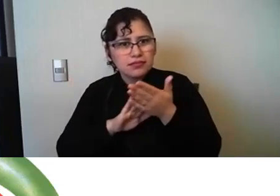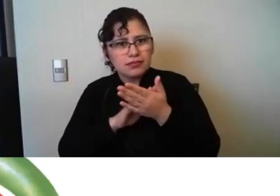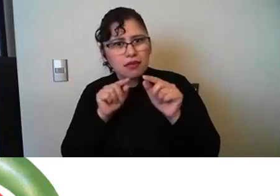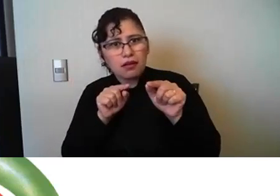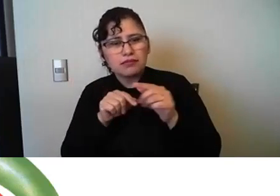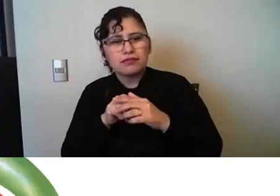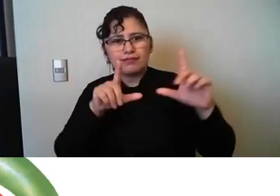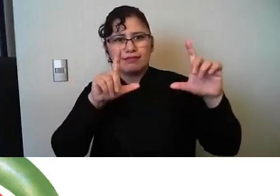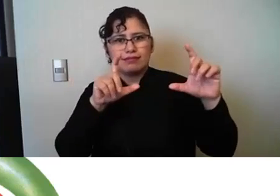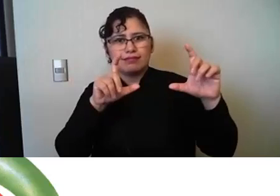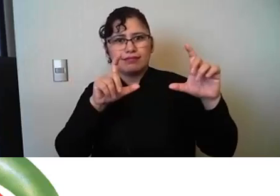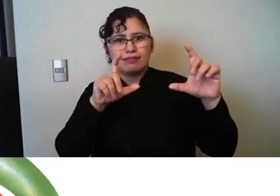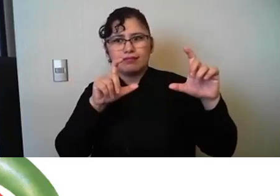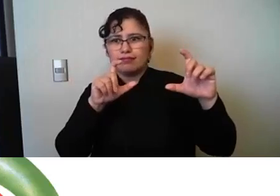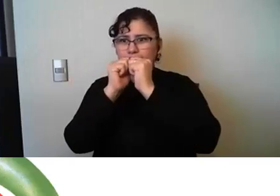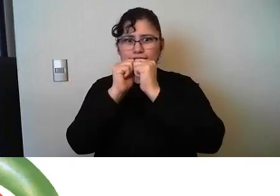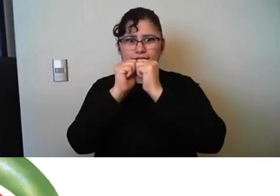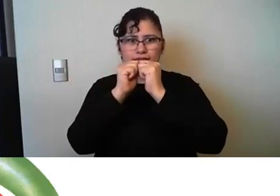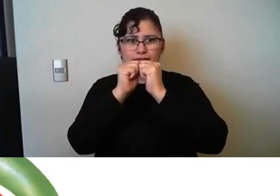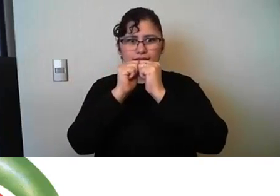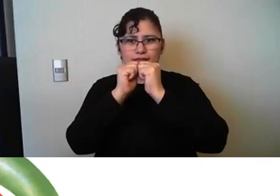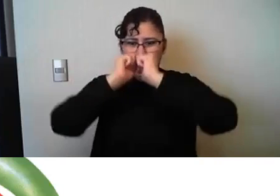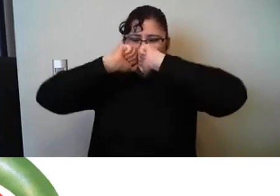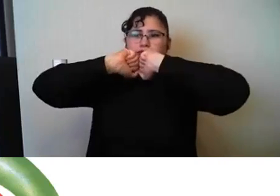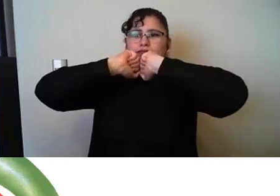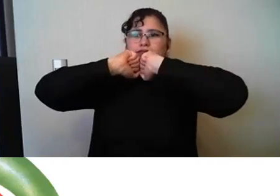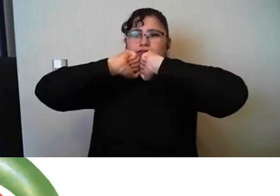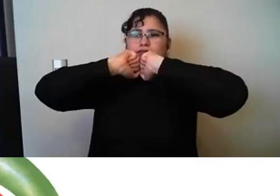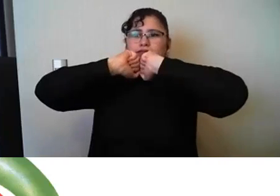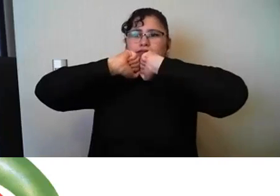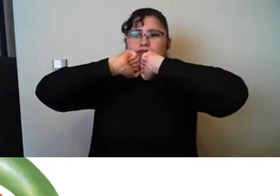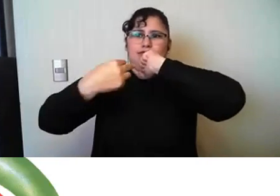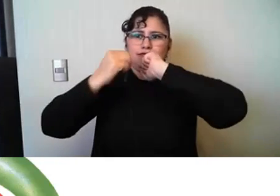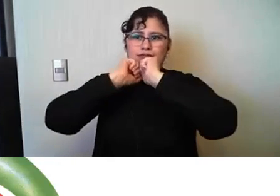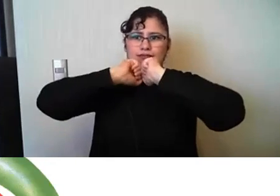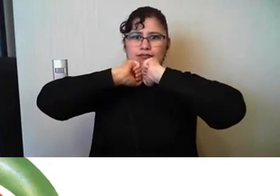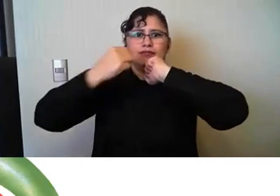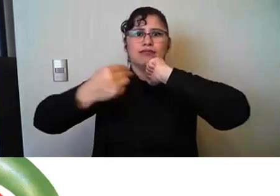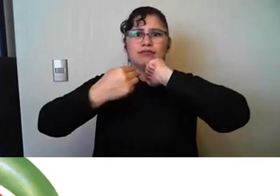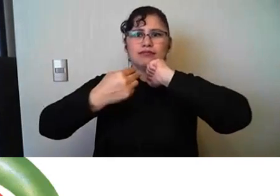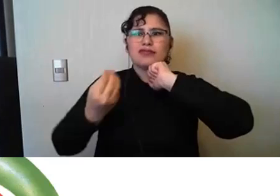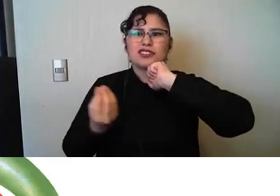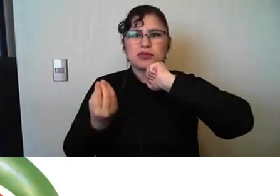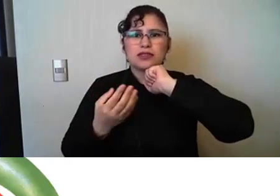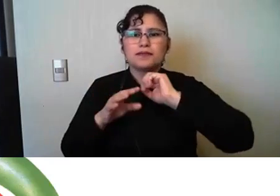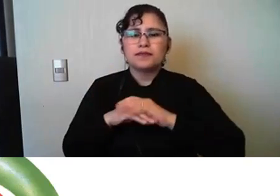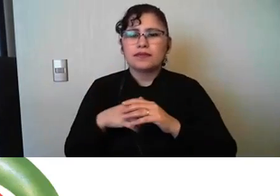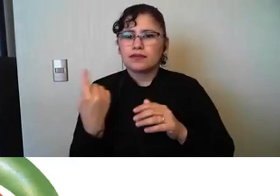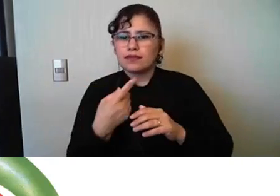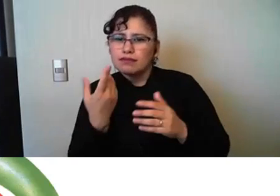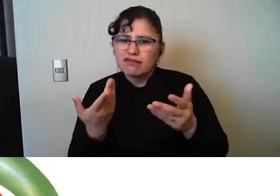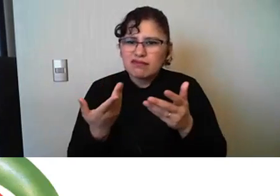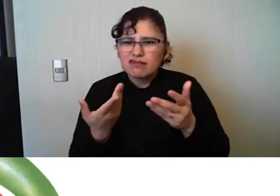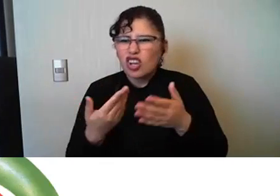un hemisferio cerebral con su cara inferior y pudiéramos intentar darle una ubicación